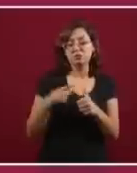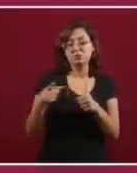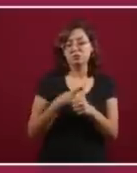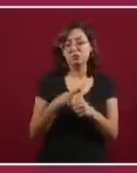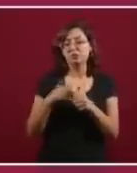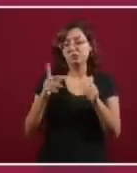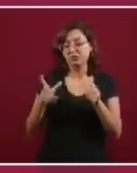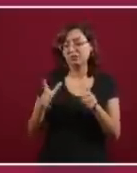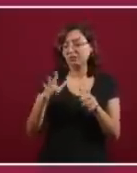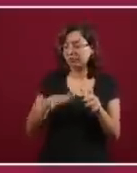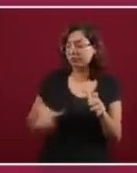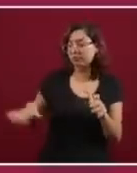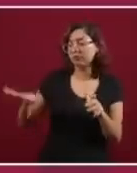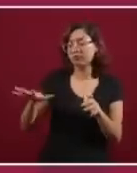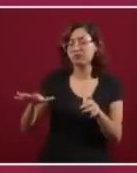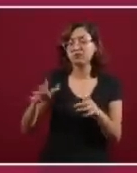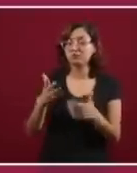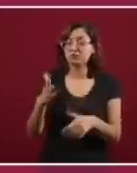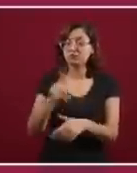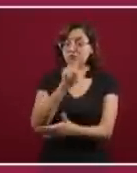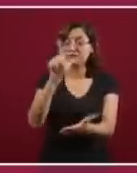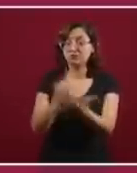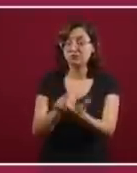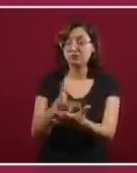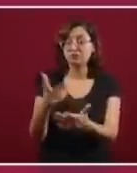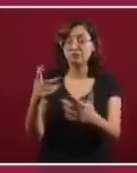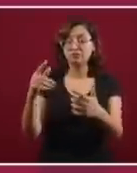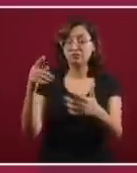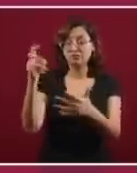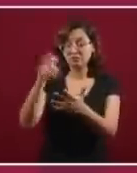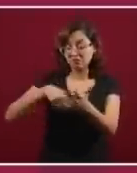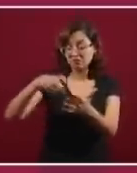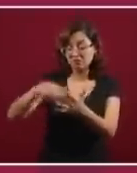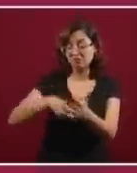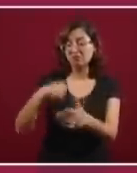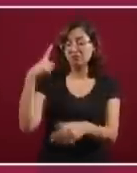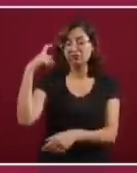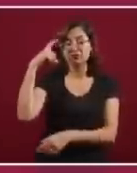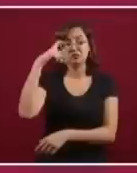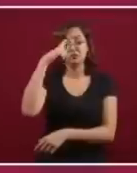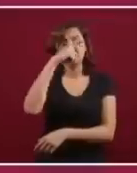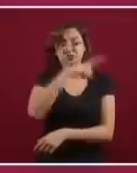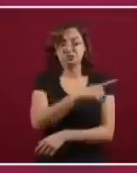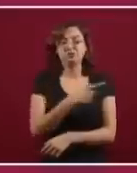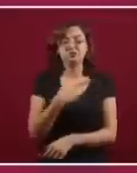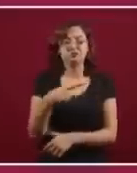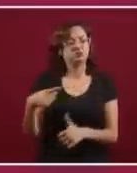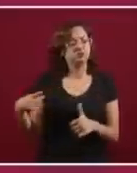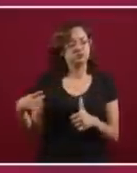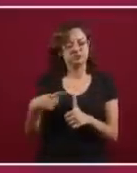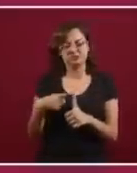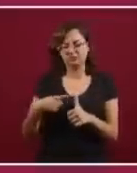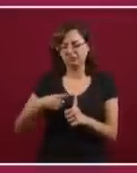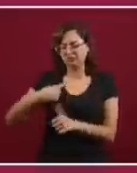que tiene que ver con y muchos otros entonces estamos buscando